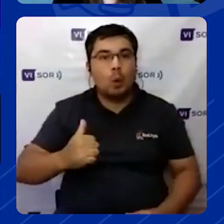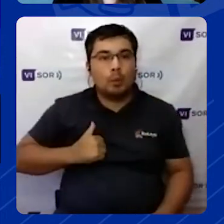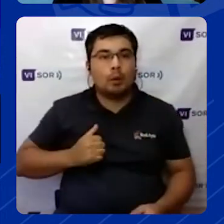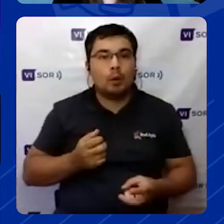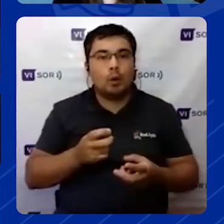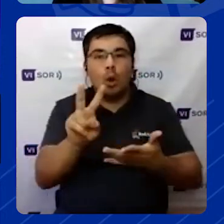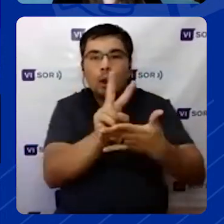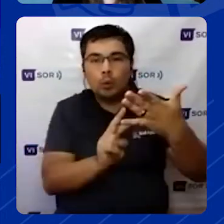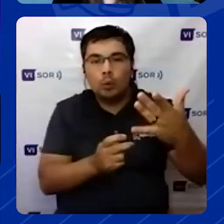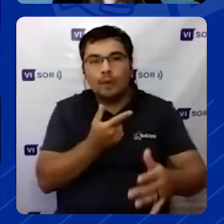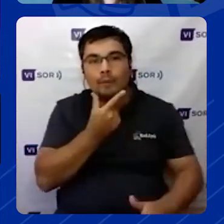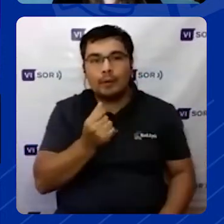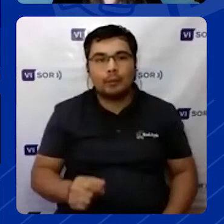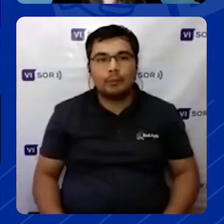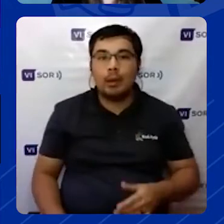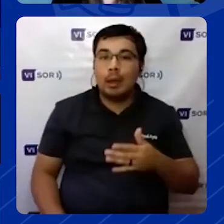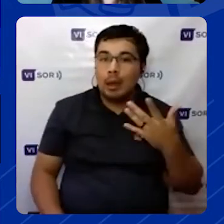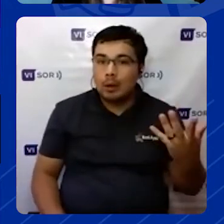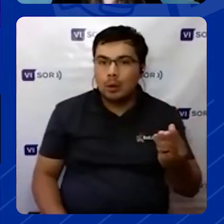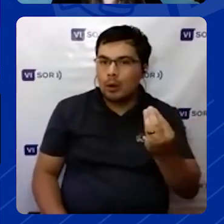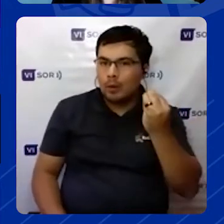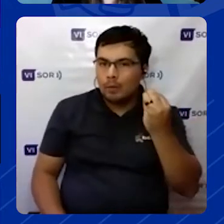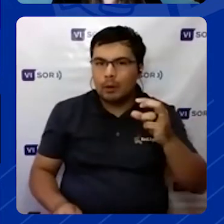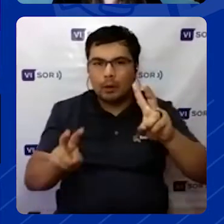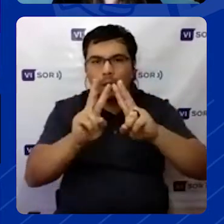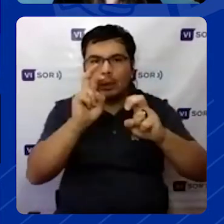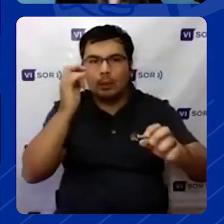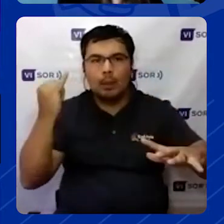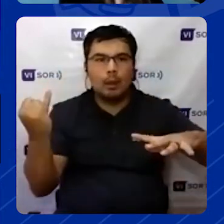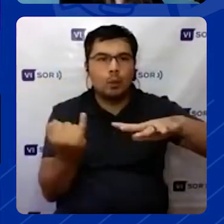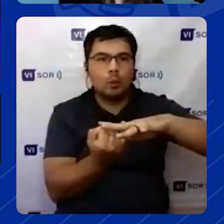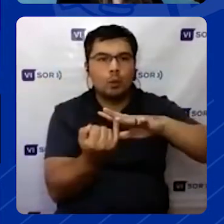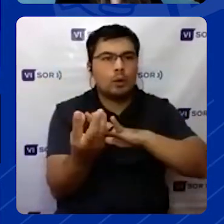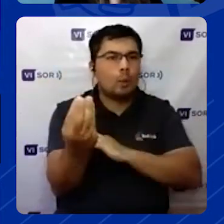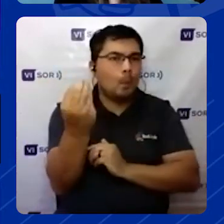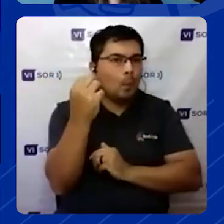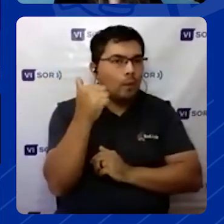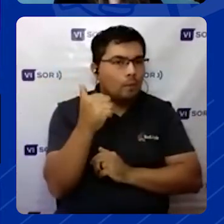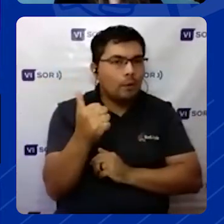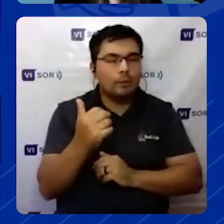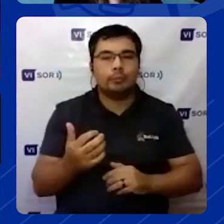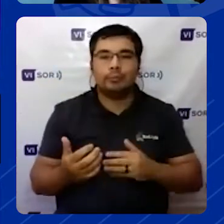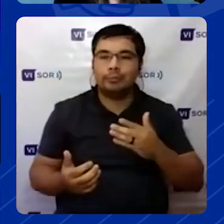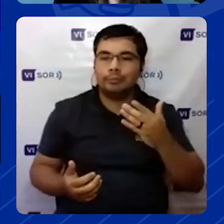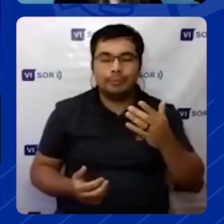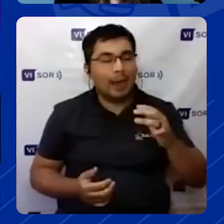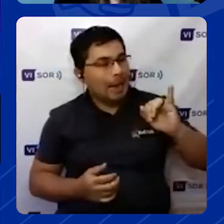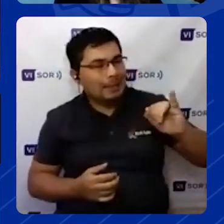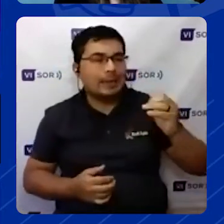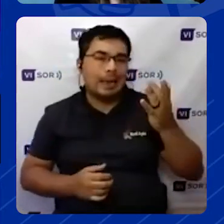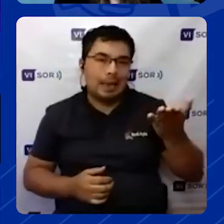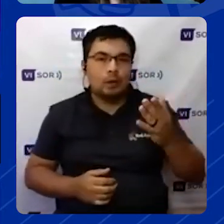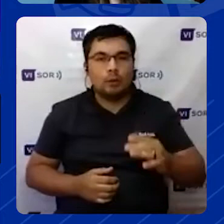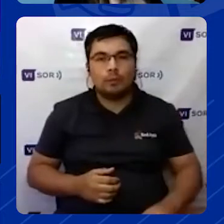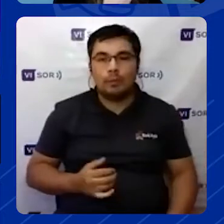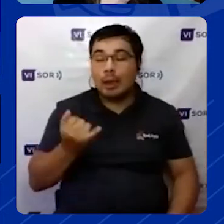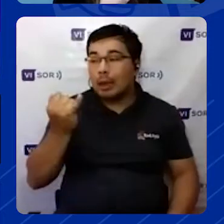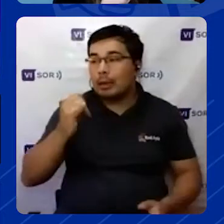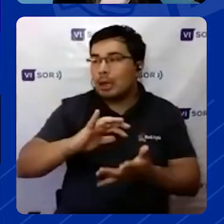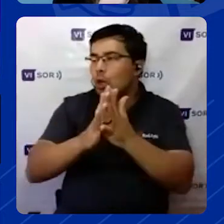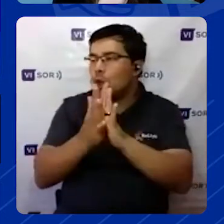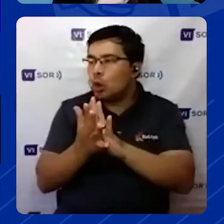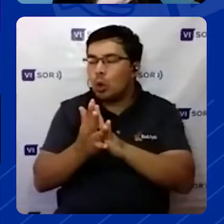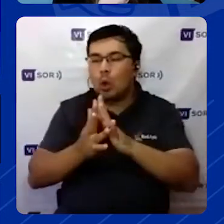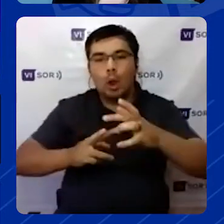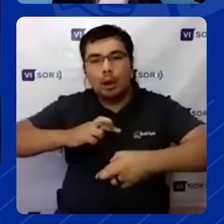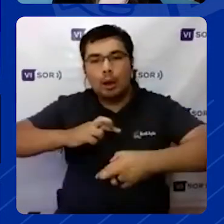en términos de inclusión, eso es muy bueno también. Así es, efectivamente. A lo largo de todo el proceso, no solo de que, claro, exista